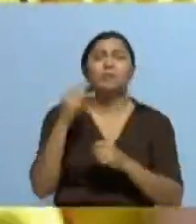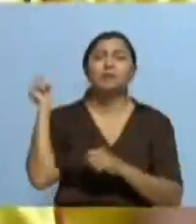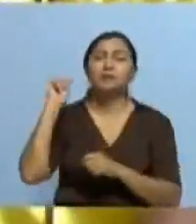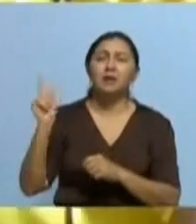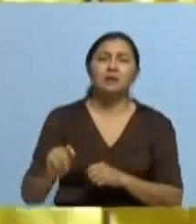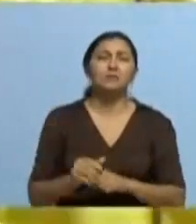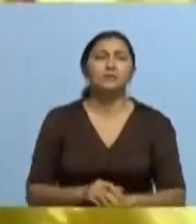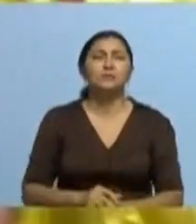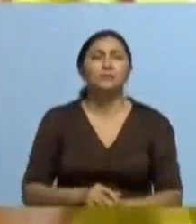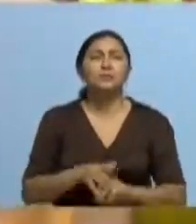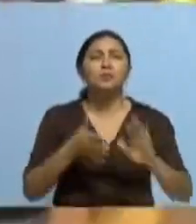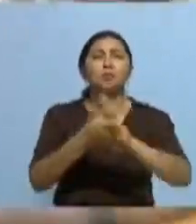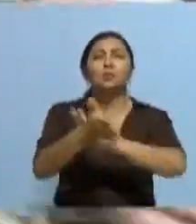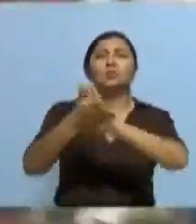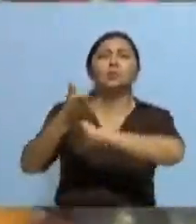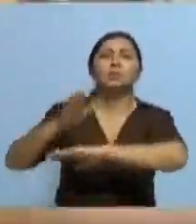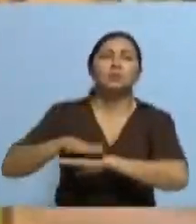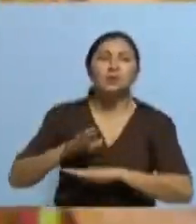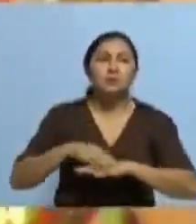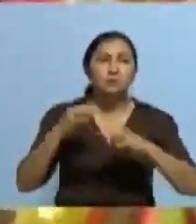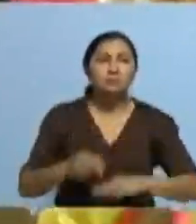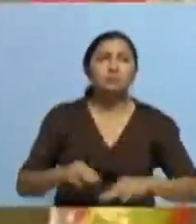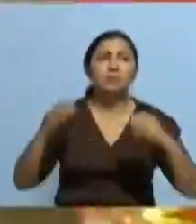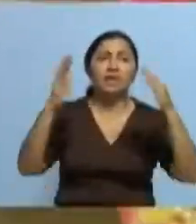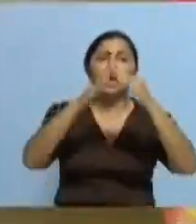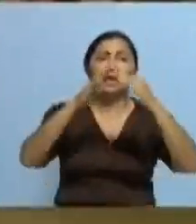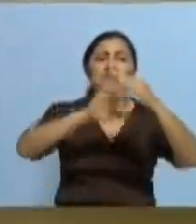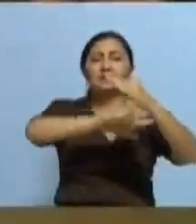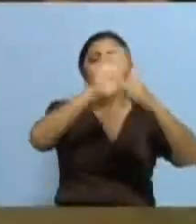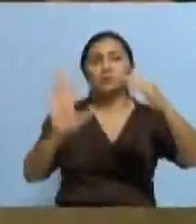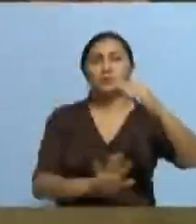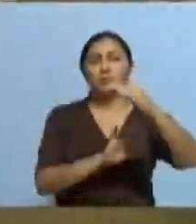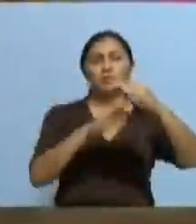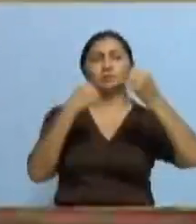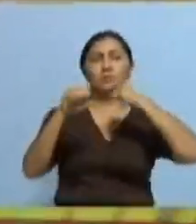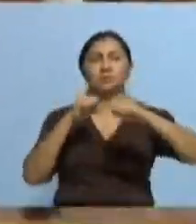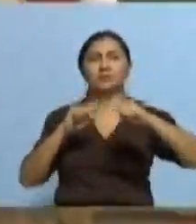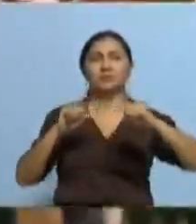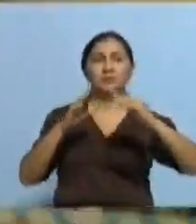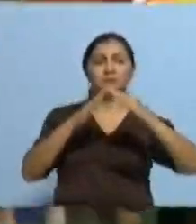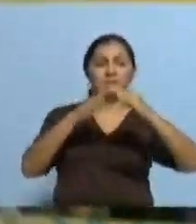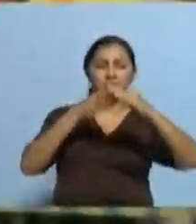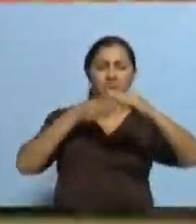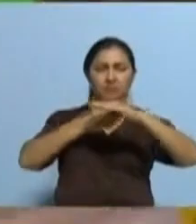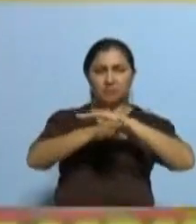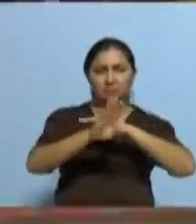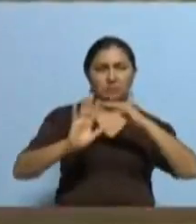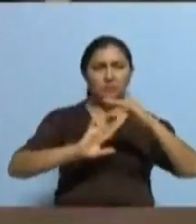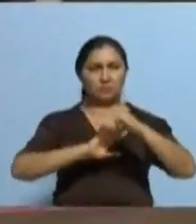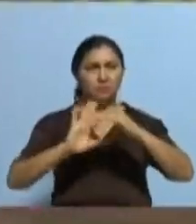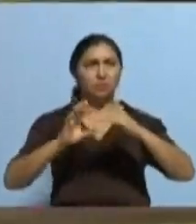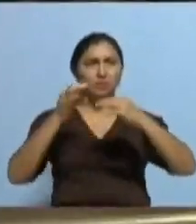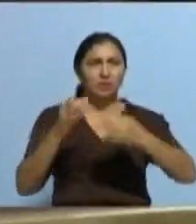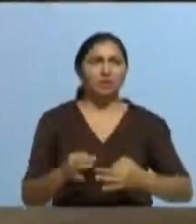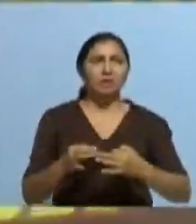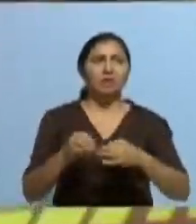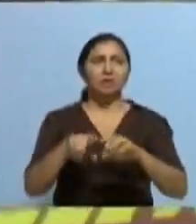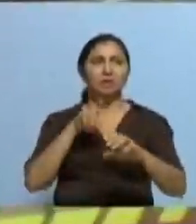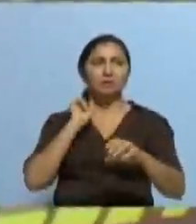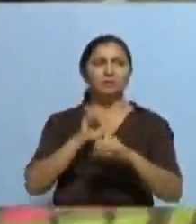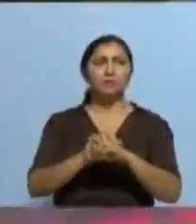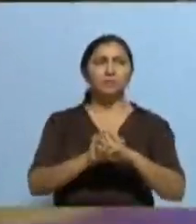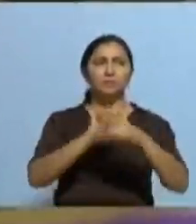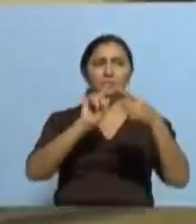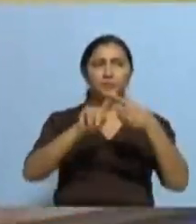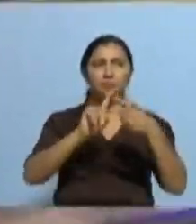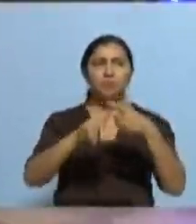van viendo las imágenes de esta casa carnavalera, que tiene aspectos importantes para su participación y clasificación. Uno, el